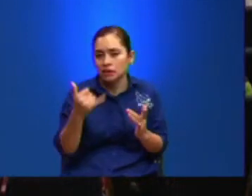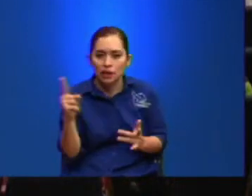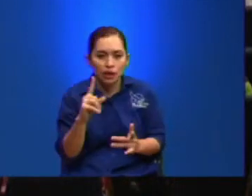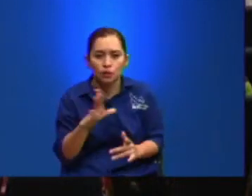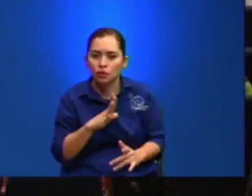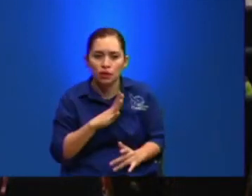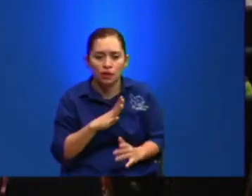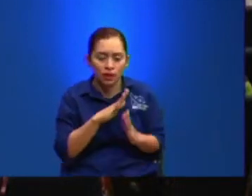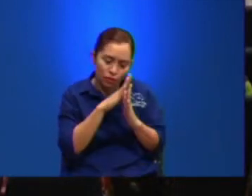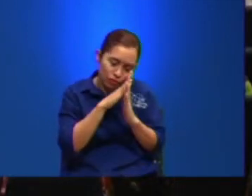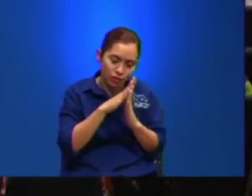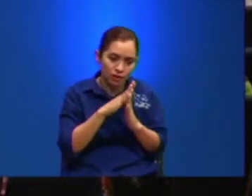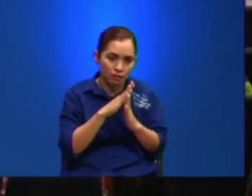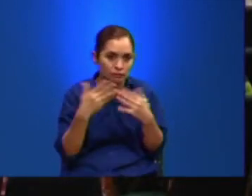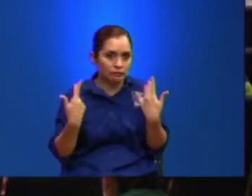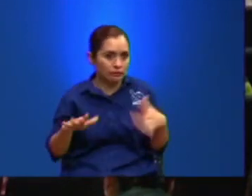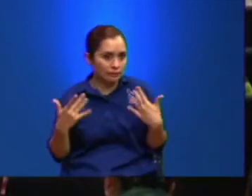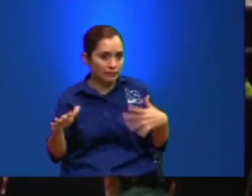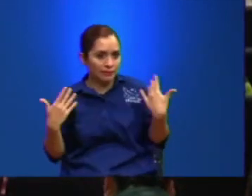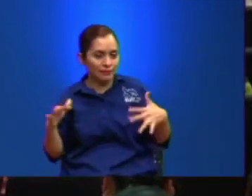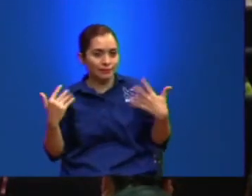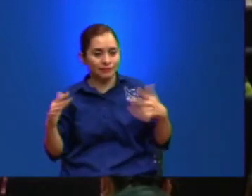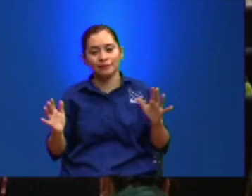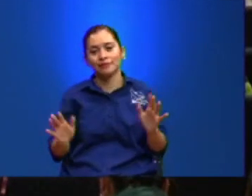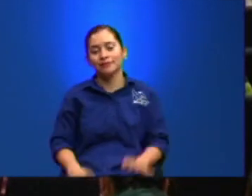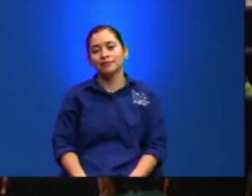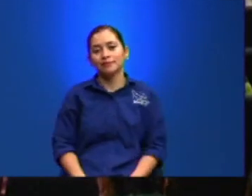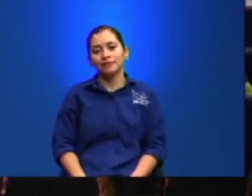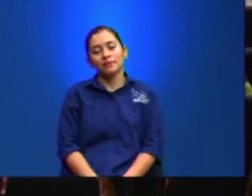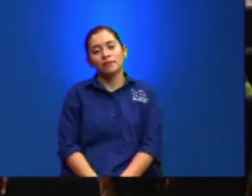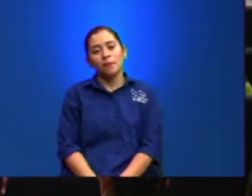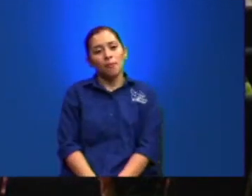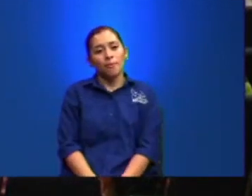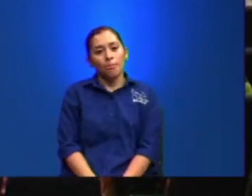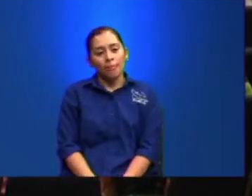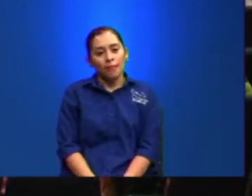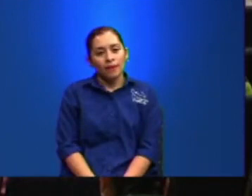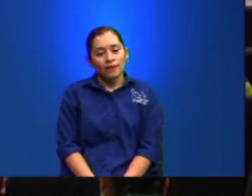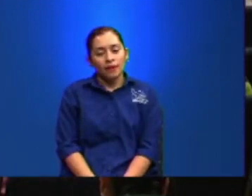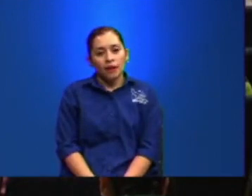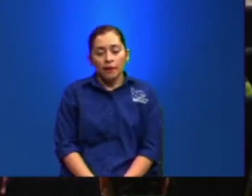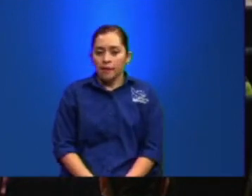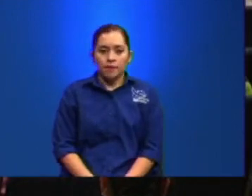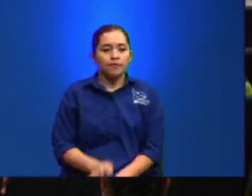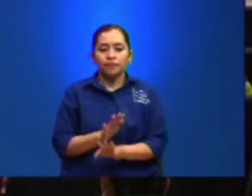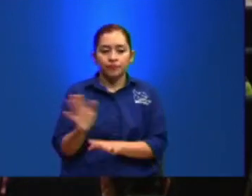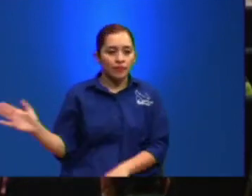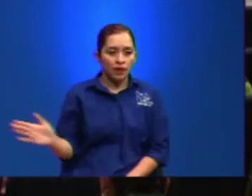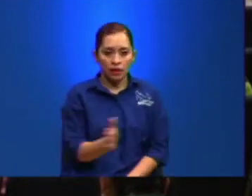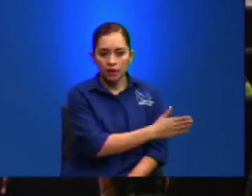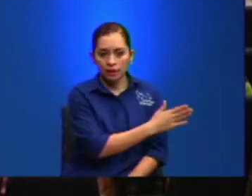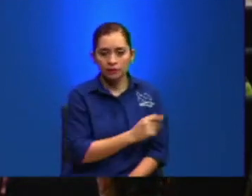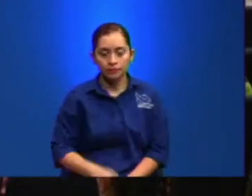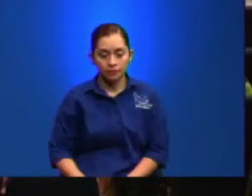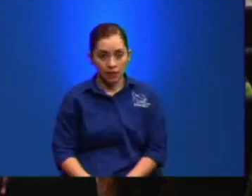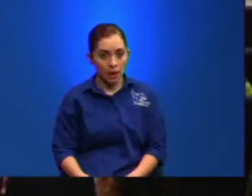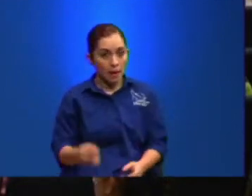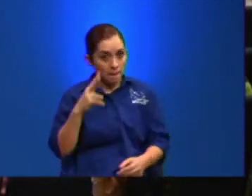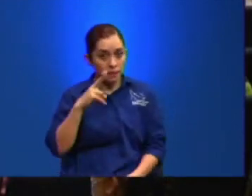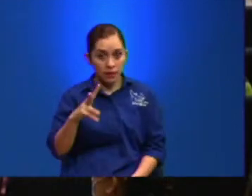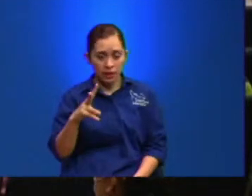es que es el dueño de pero estamos hablando en sentido espiritual ahora miremos de qué se trata